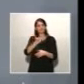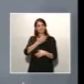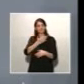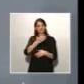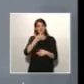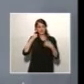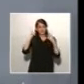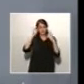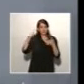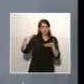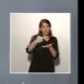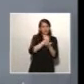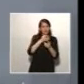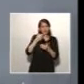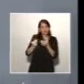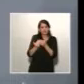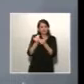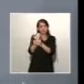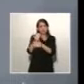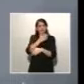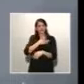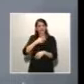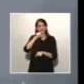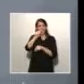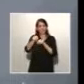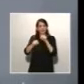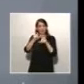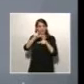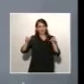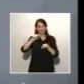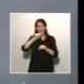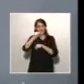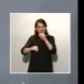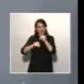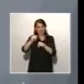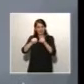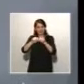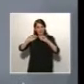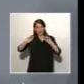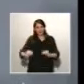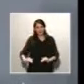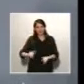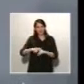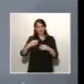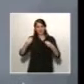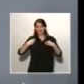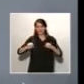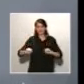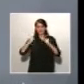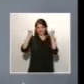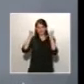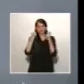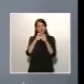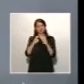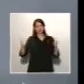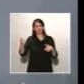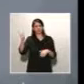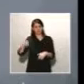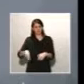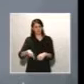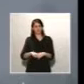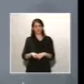y probablemente muchas vidas salvadas. En cuanto a las actividades que vamos a desarrollar hoy, o que estamos ya